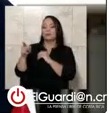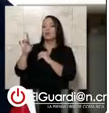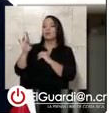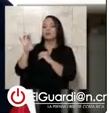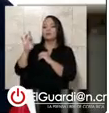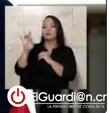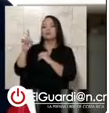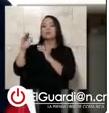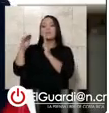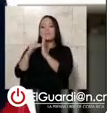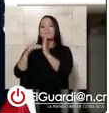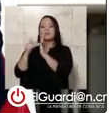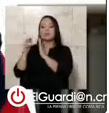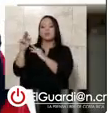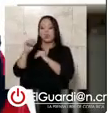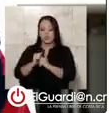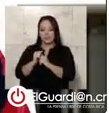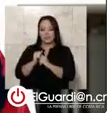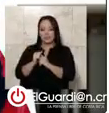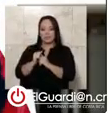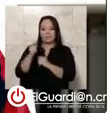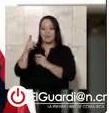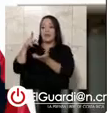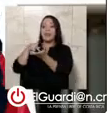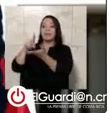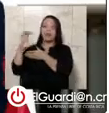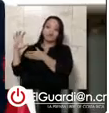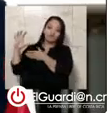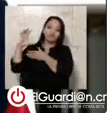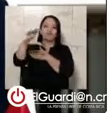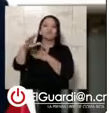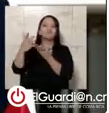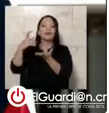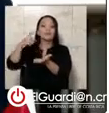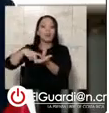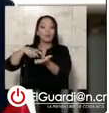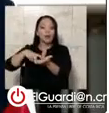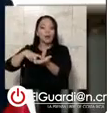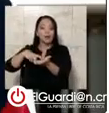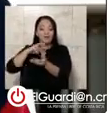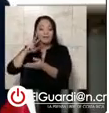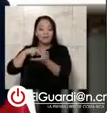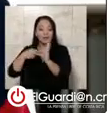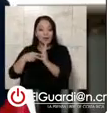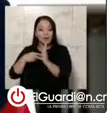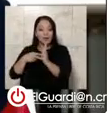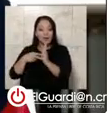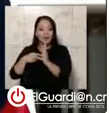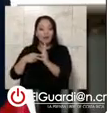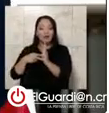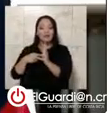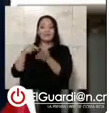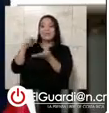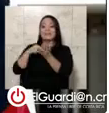881 mil millones de colones y va a pagar la deuda. Eso es lo que significa, que va a amortizarle